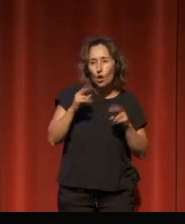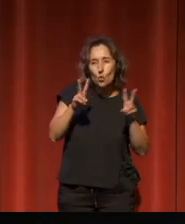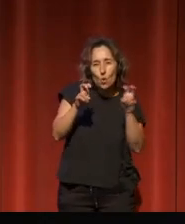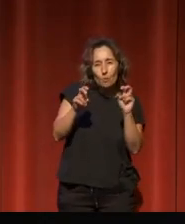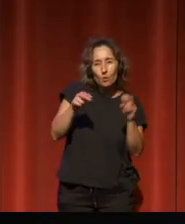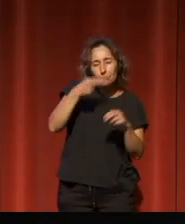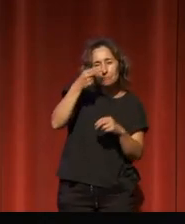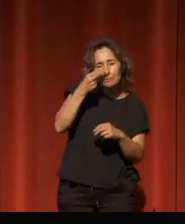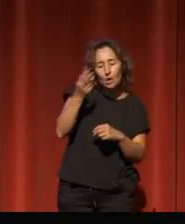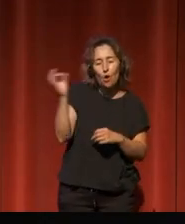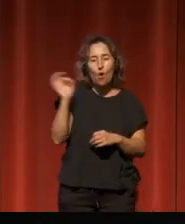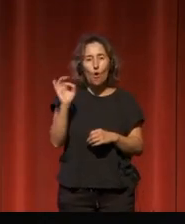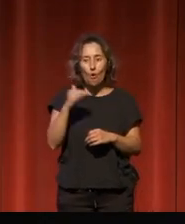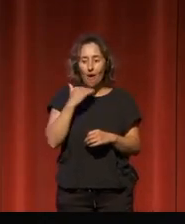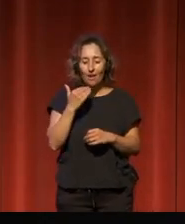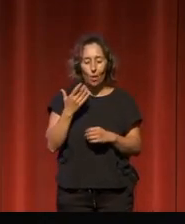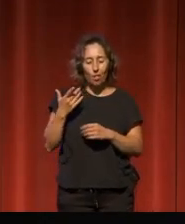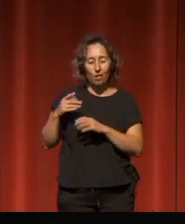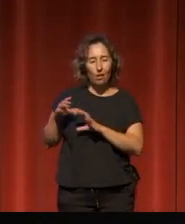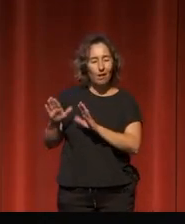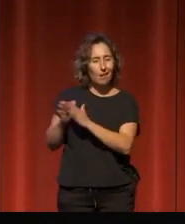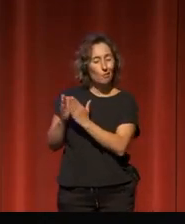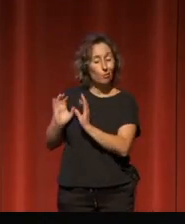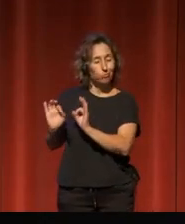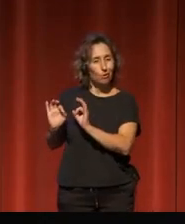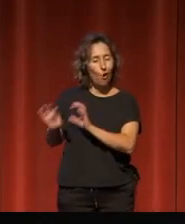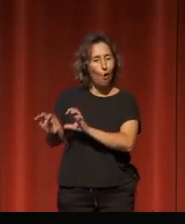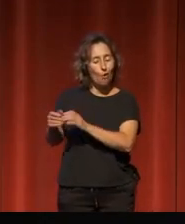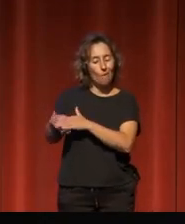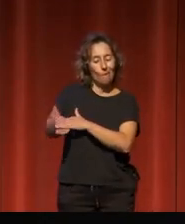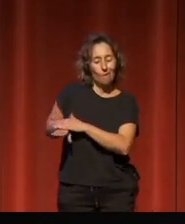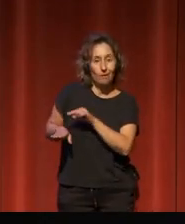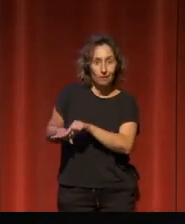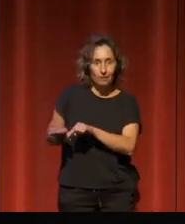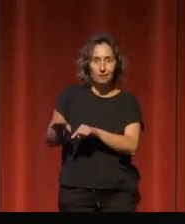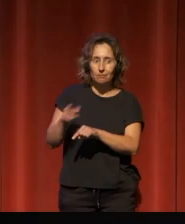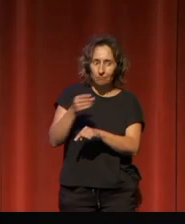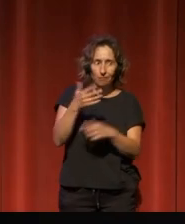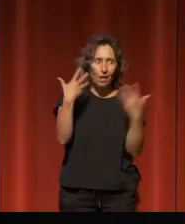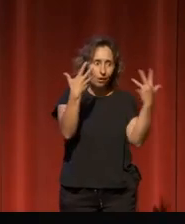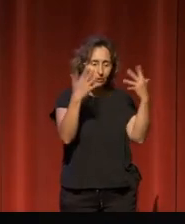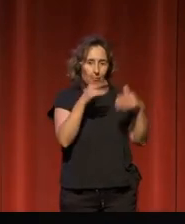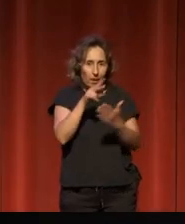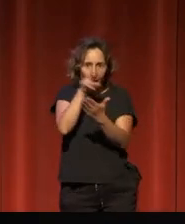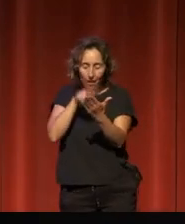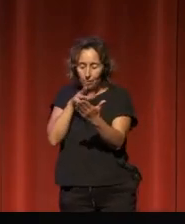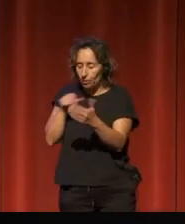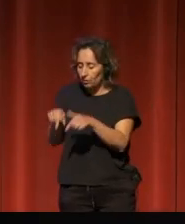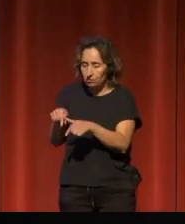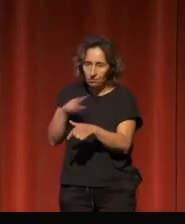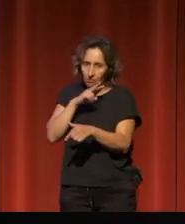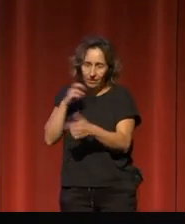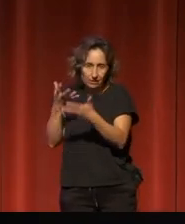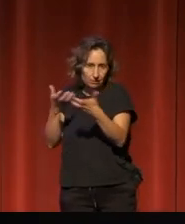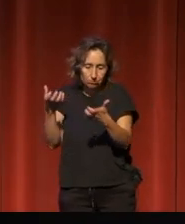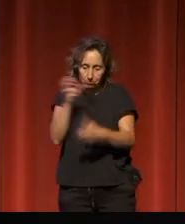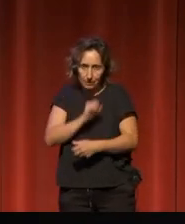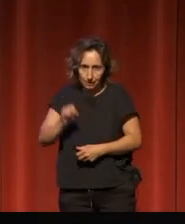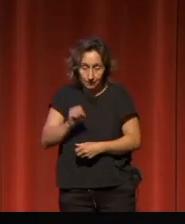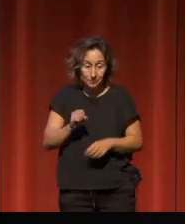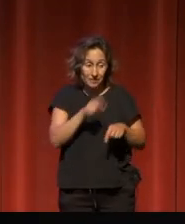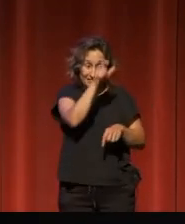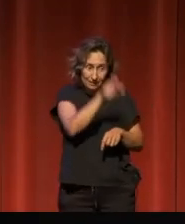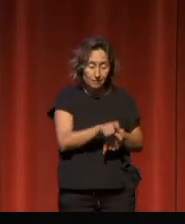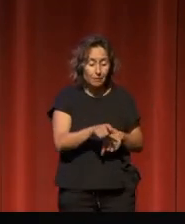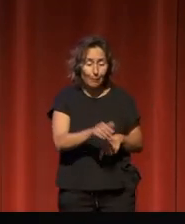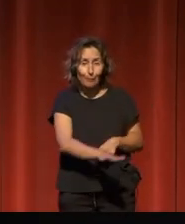o esa joya que que casi nadie lee pero que guarda mensajes que merecen la pena ser leídos esa persona también paciente